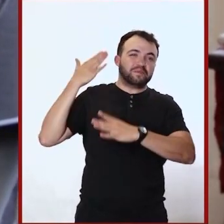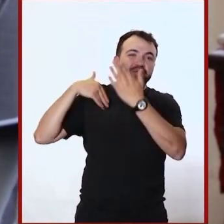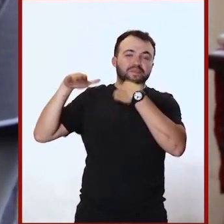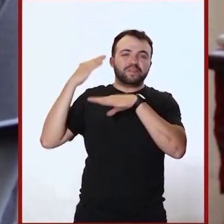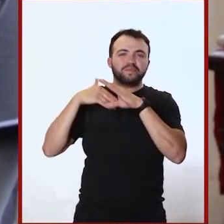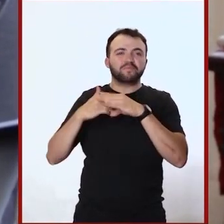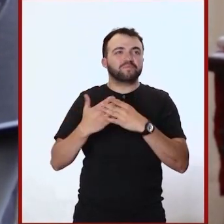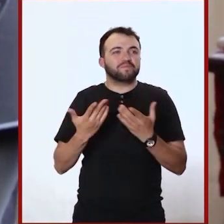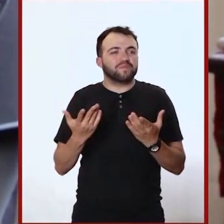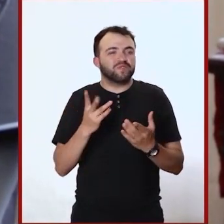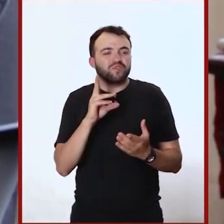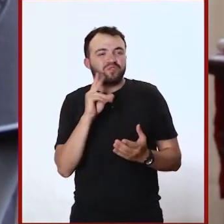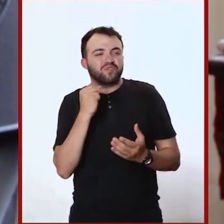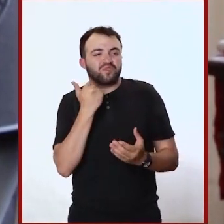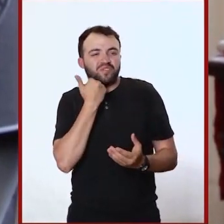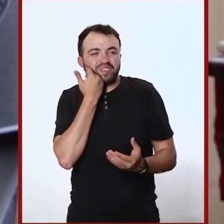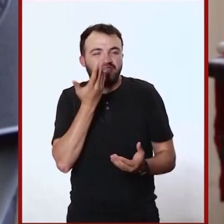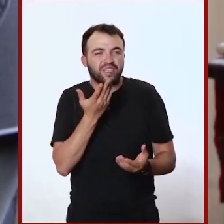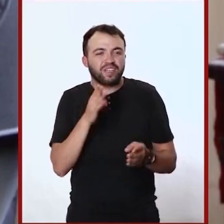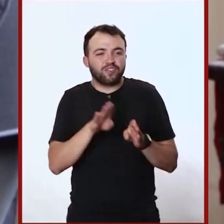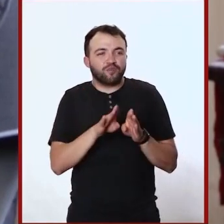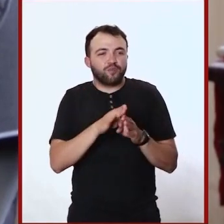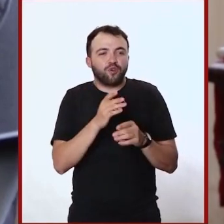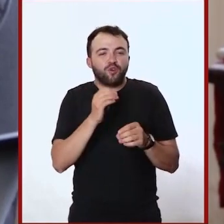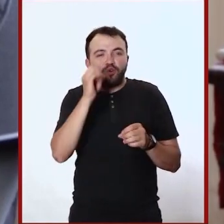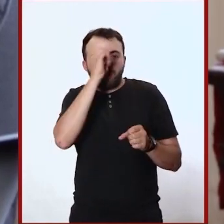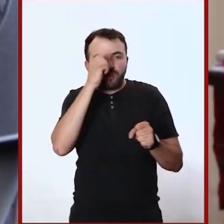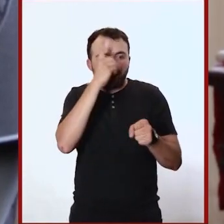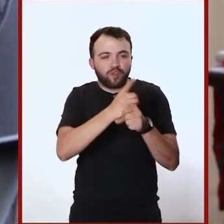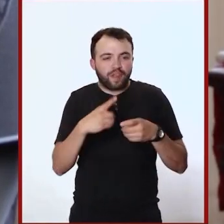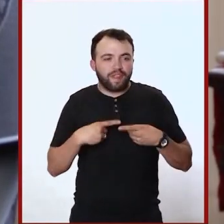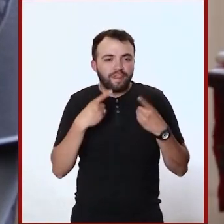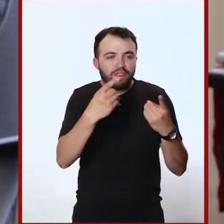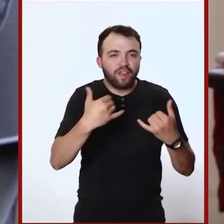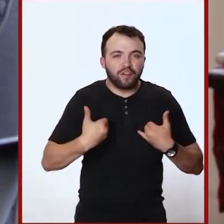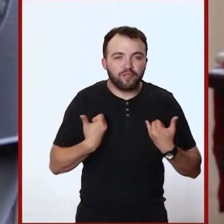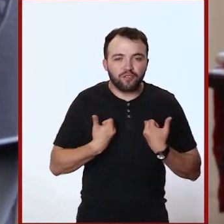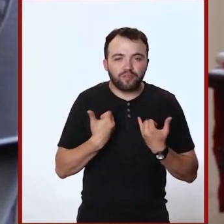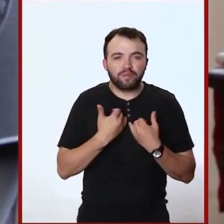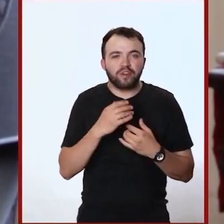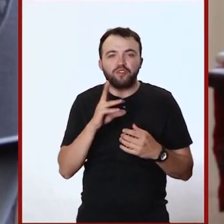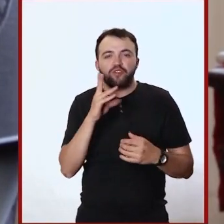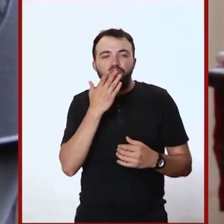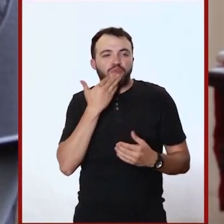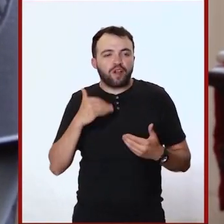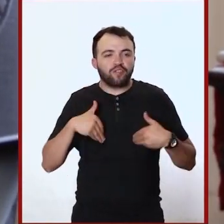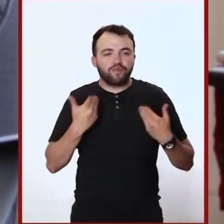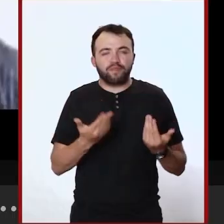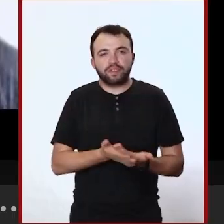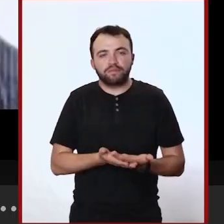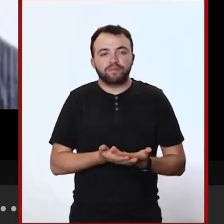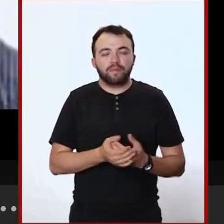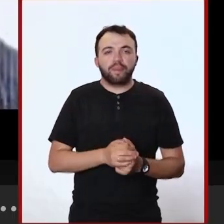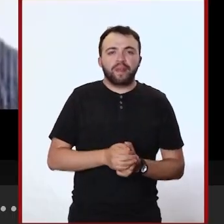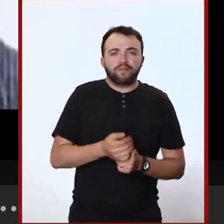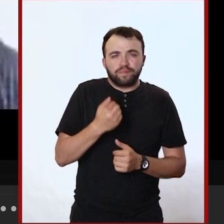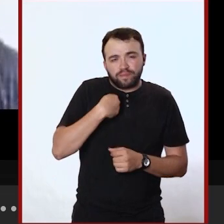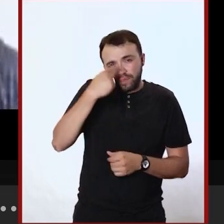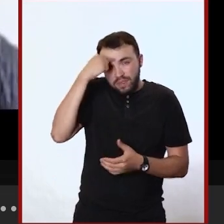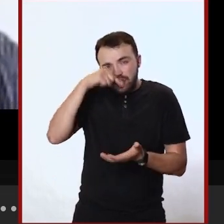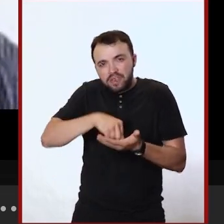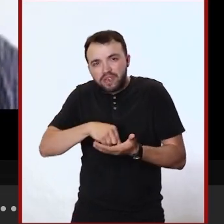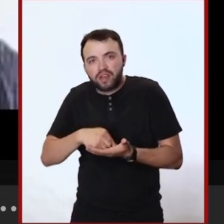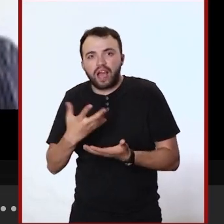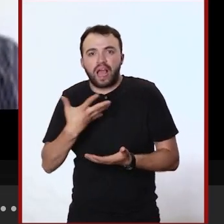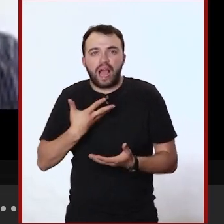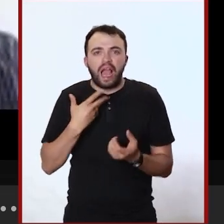este aspecto? Que no se da como mucha la oportunidad. Creo que hay algunas tendencias que no podemos ignorar y que